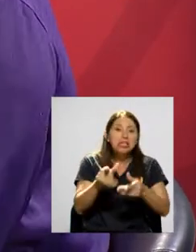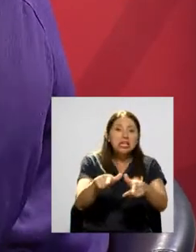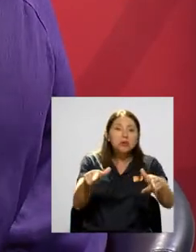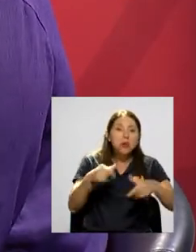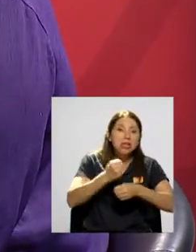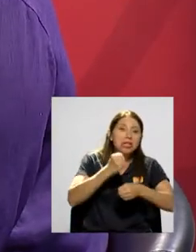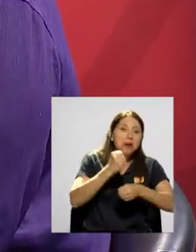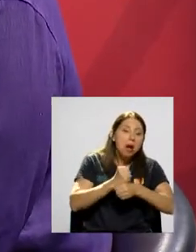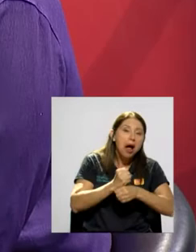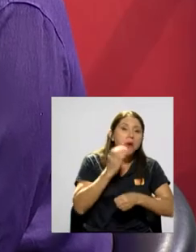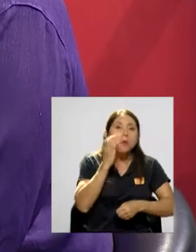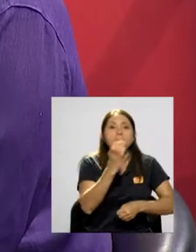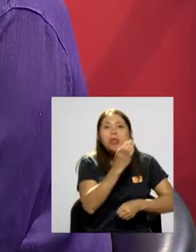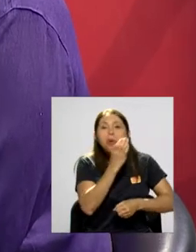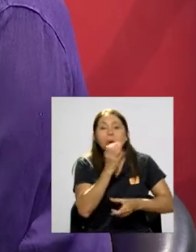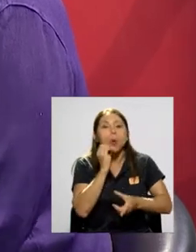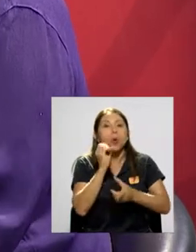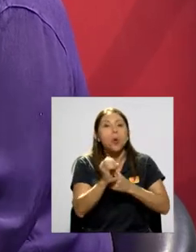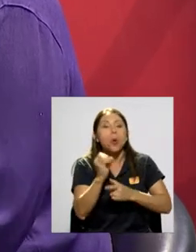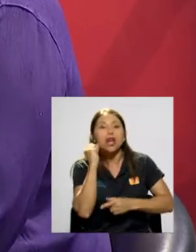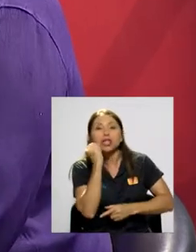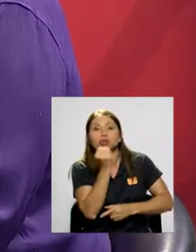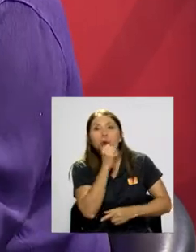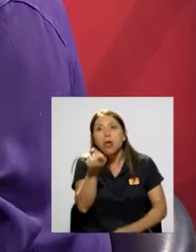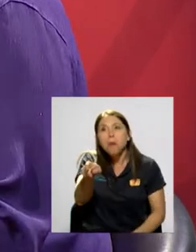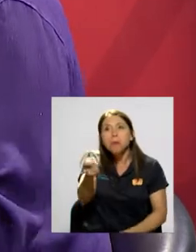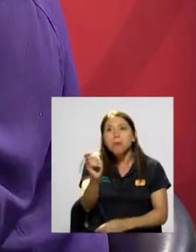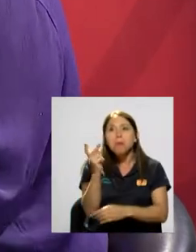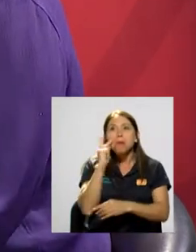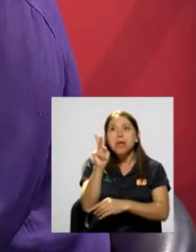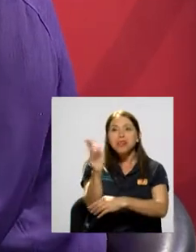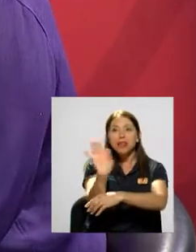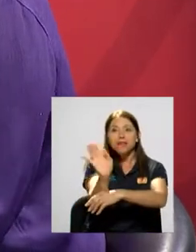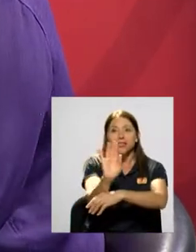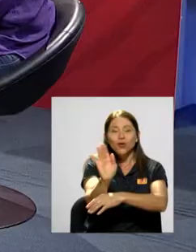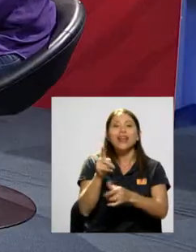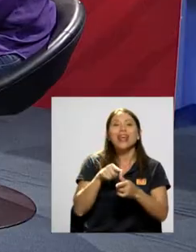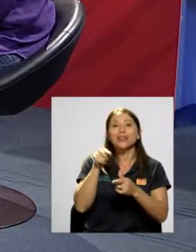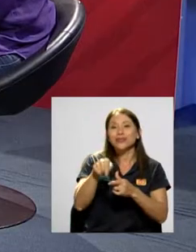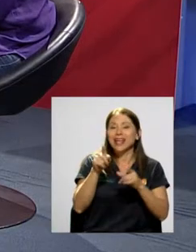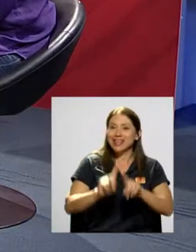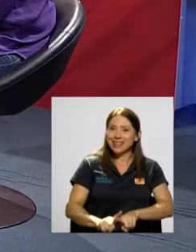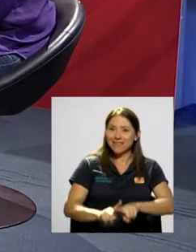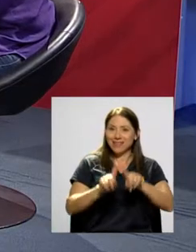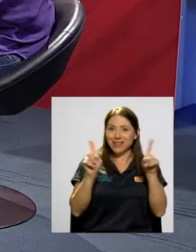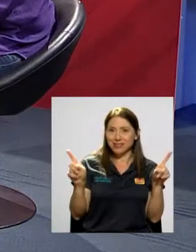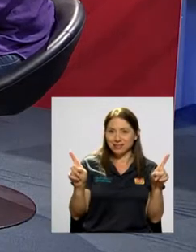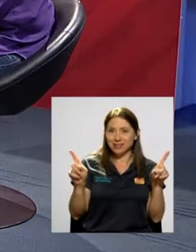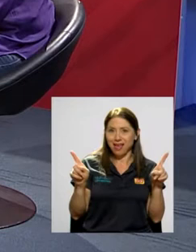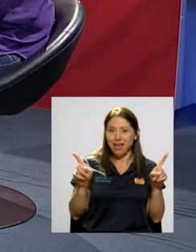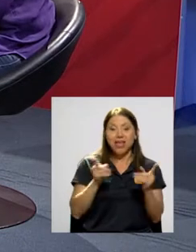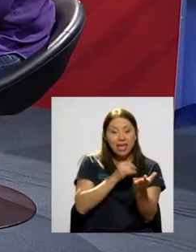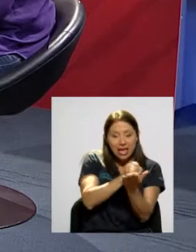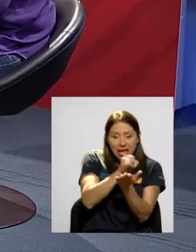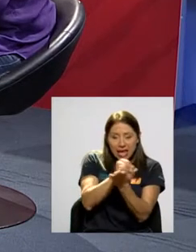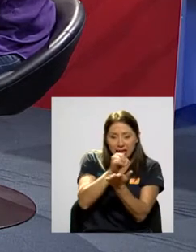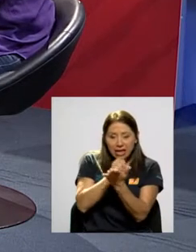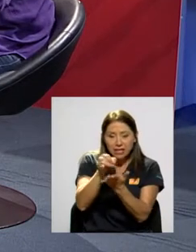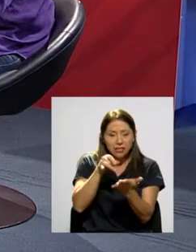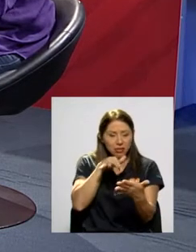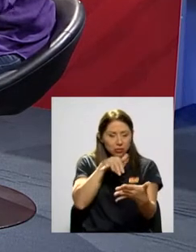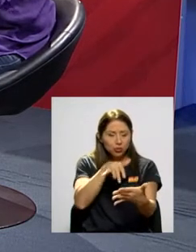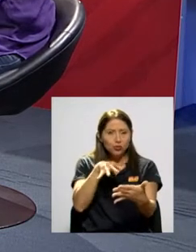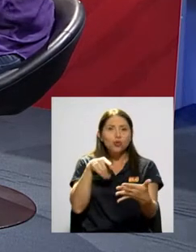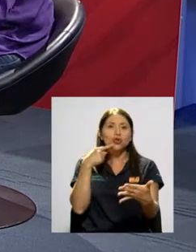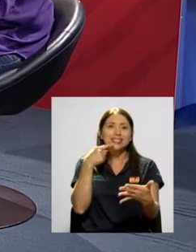casa, ¿no? Entonces sí sigue habiendo, desde mi óptica, una gran diferencia, y esta es la razón por la cual los estudios nos dicen que la distancia